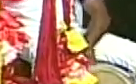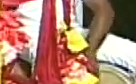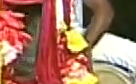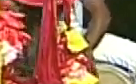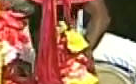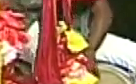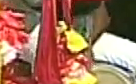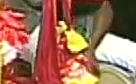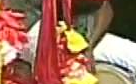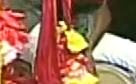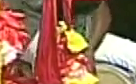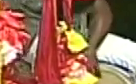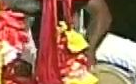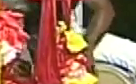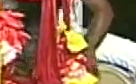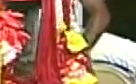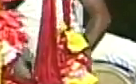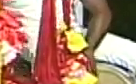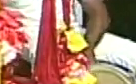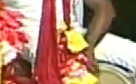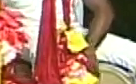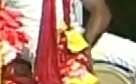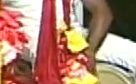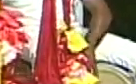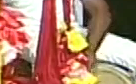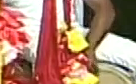tambores, tambores, tambores, tambores, tambores, madera.